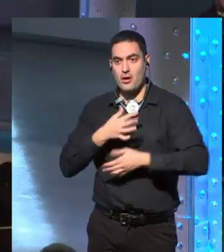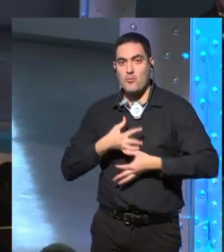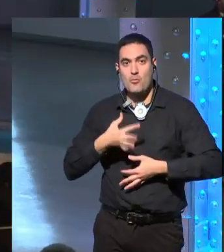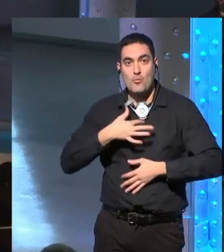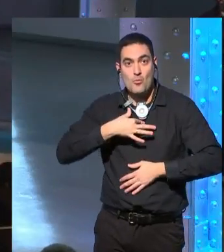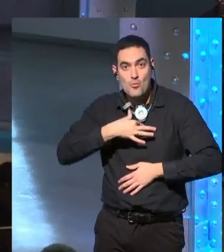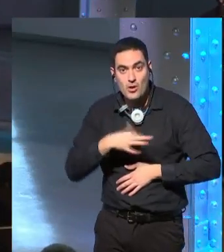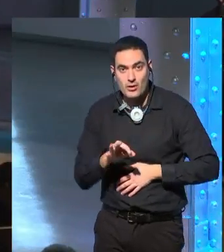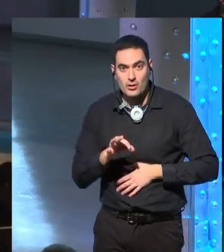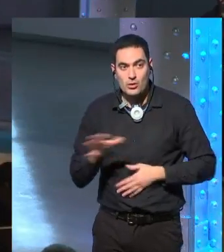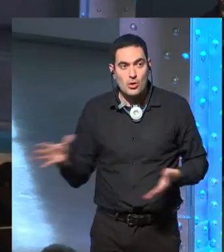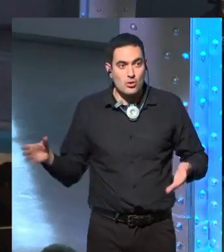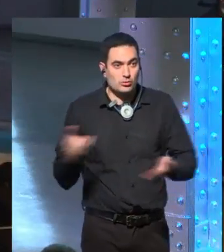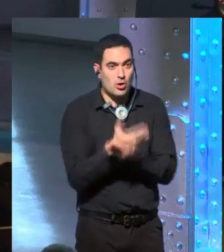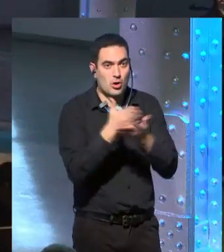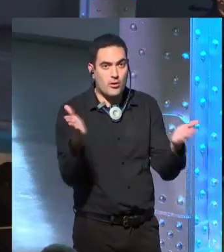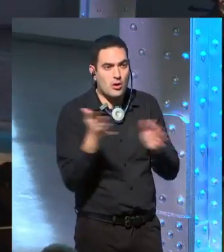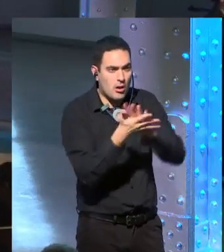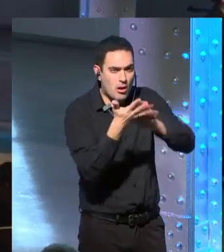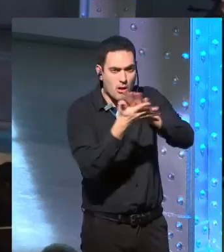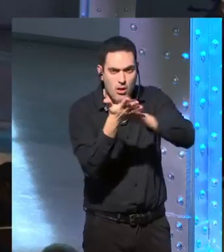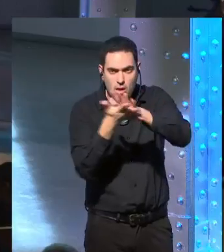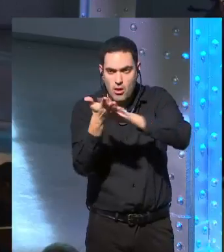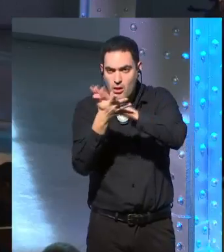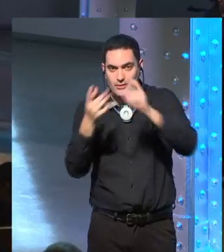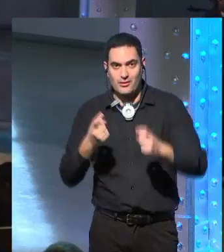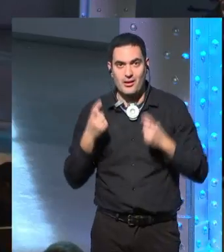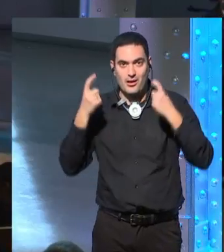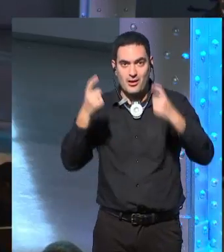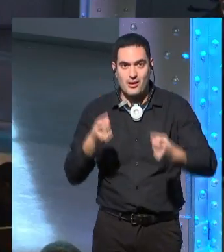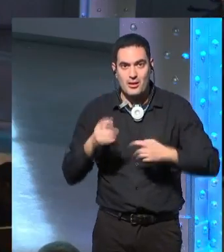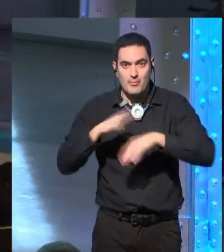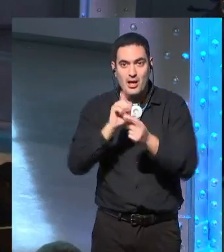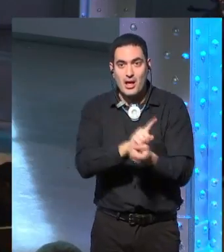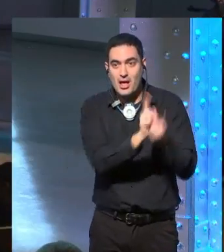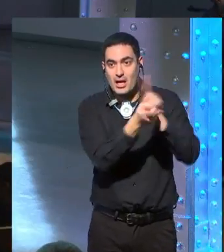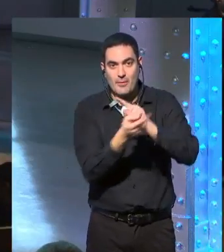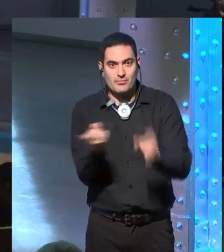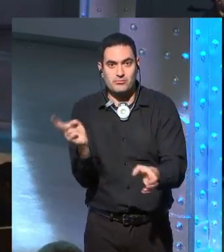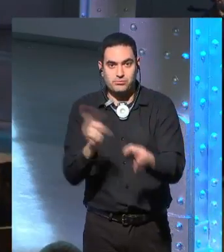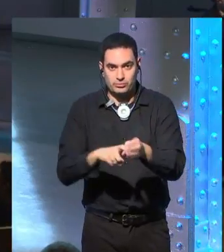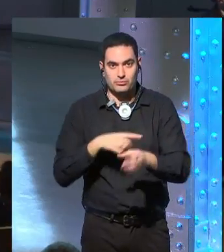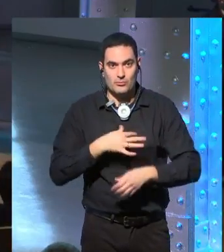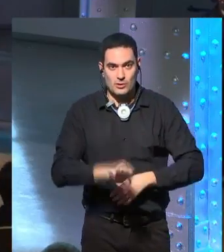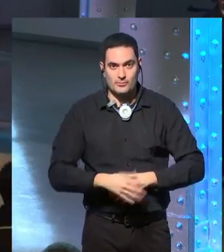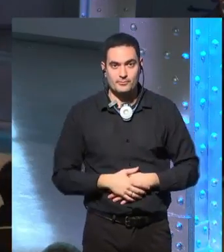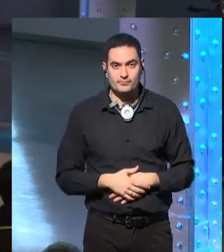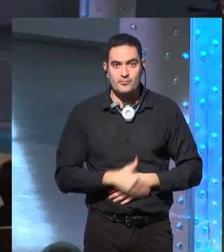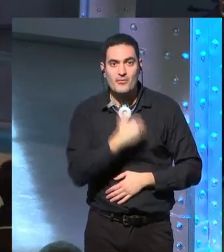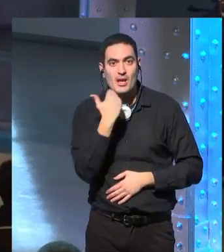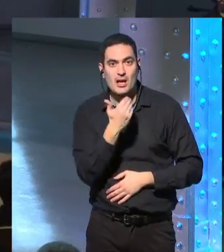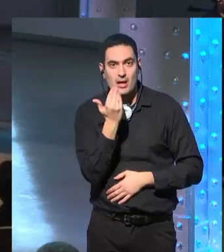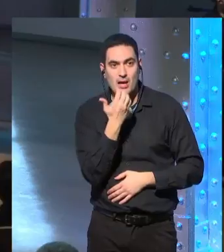intento hablar con todo el mundo para que cada vez más gente participe en el cambio de esta narrativa. Estos son